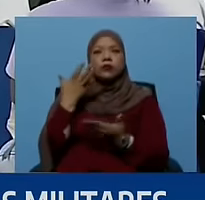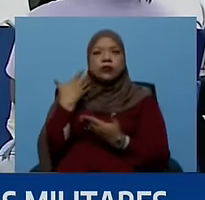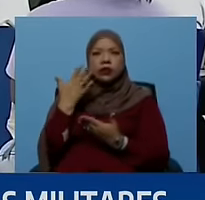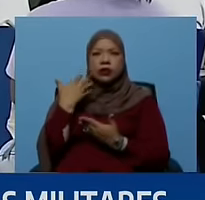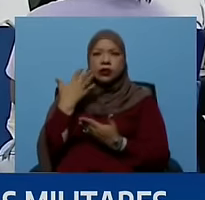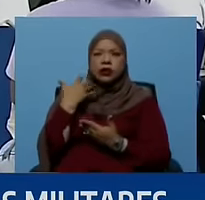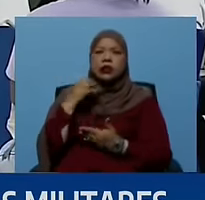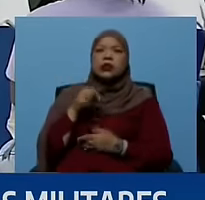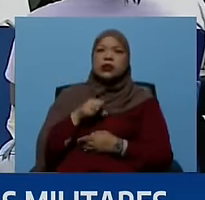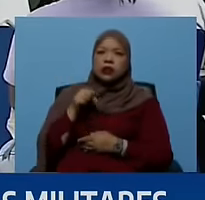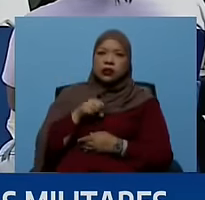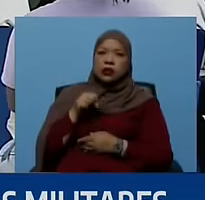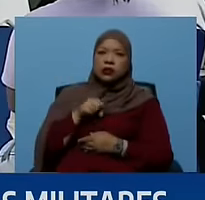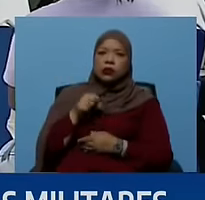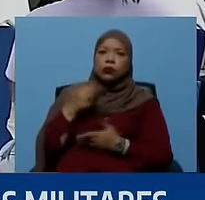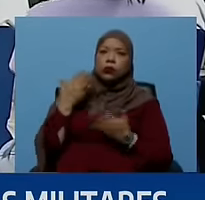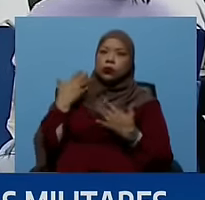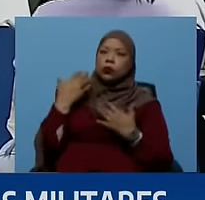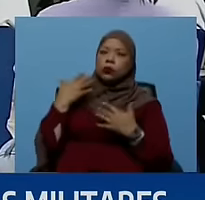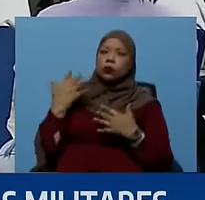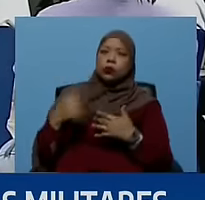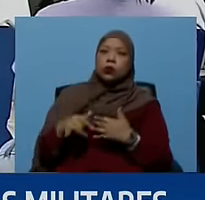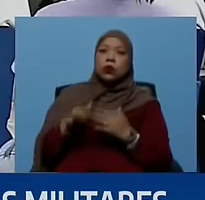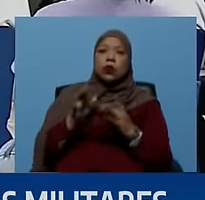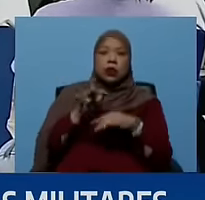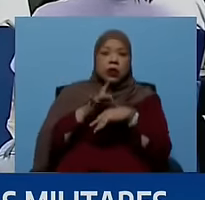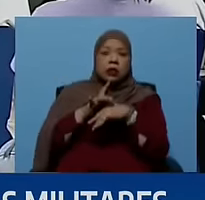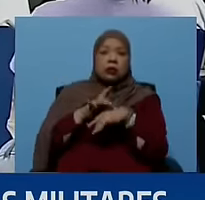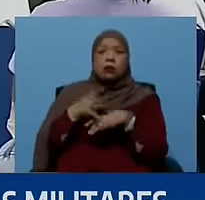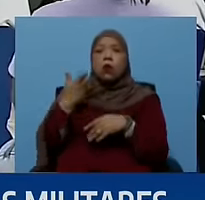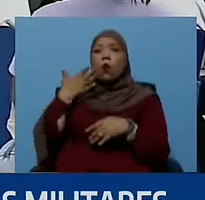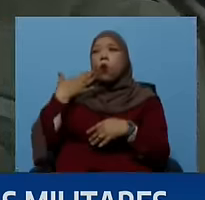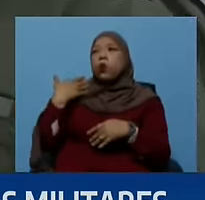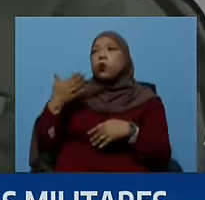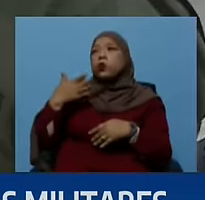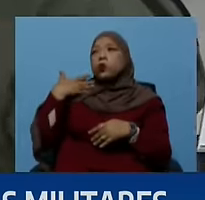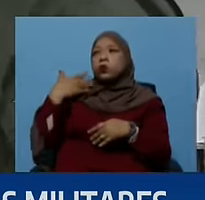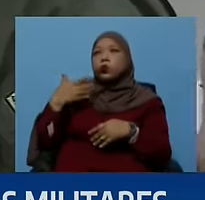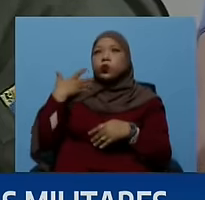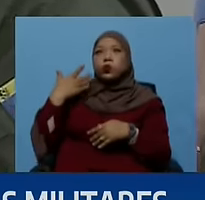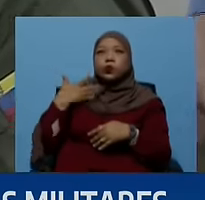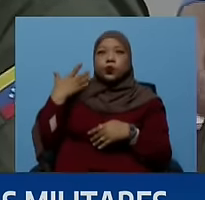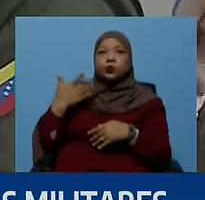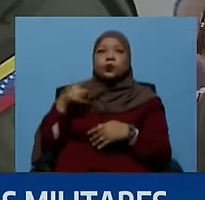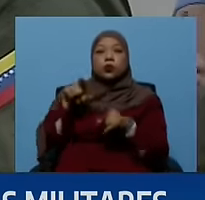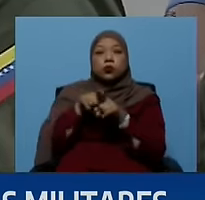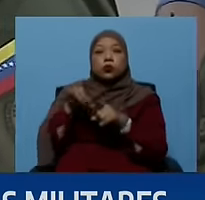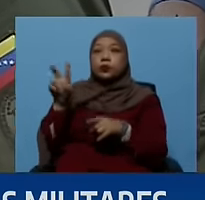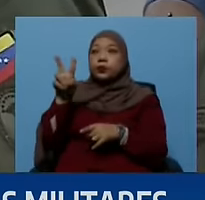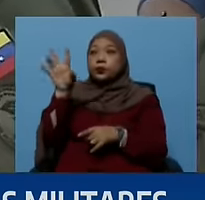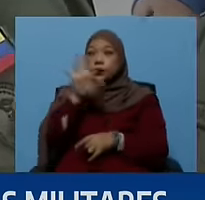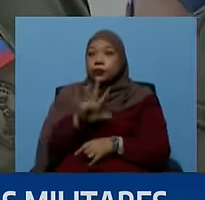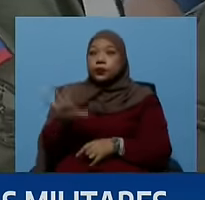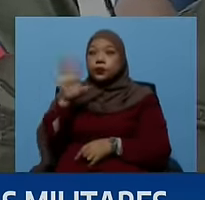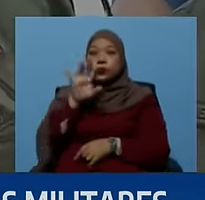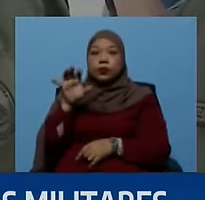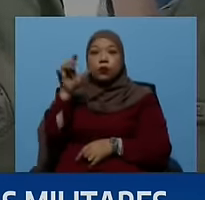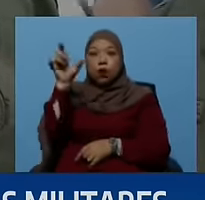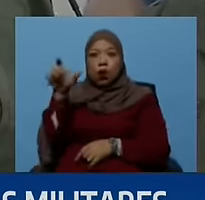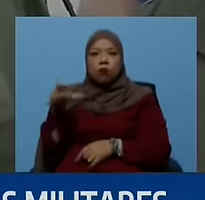pega calor como dice en Oriente está pegando la calor la calor Así que las bricom miles son una